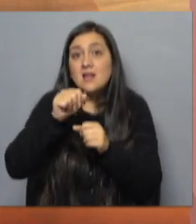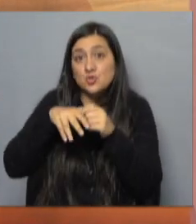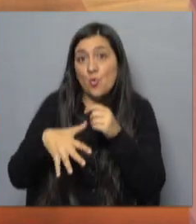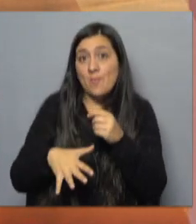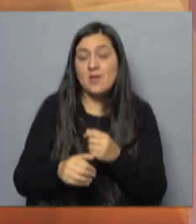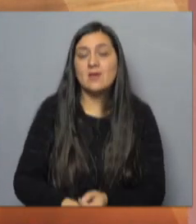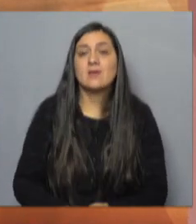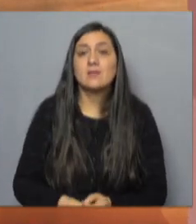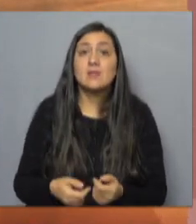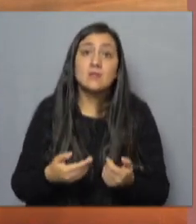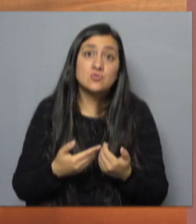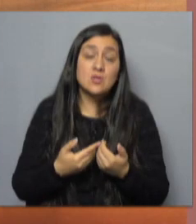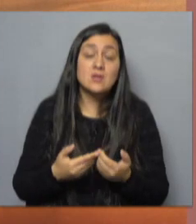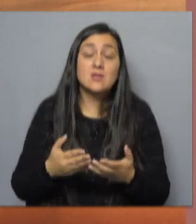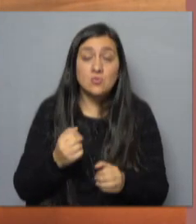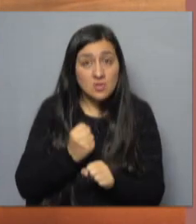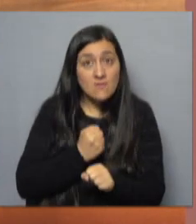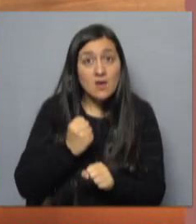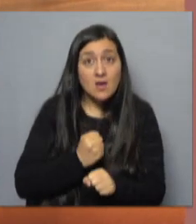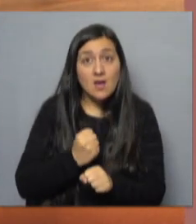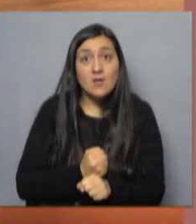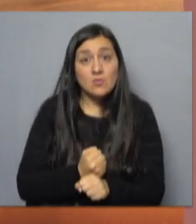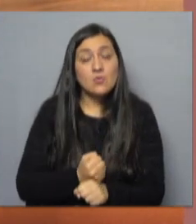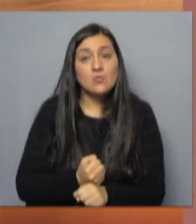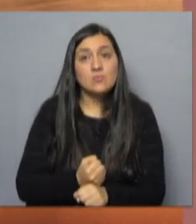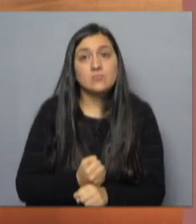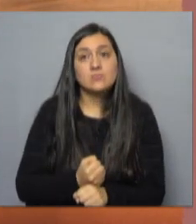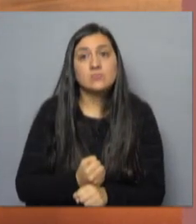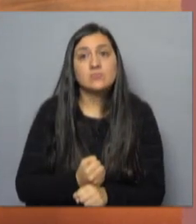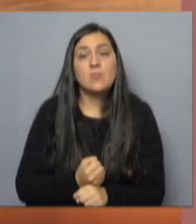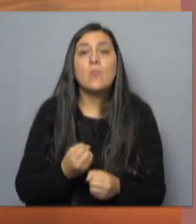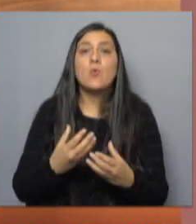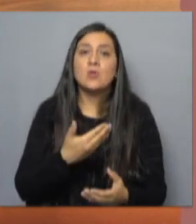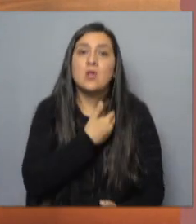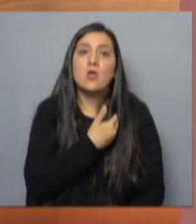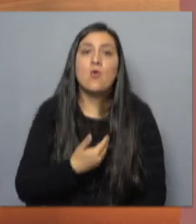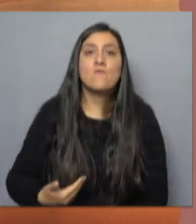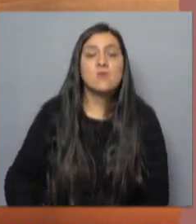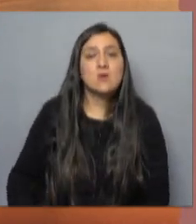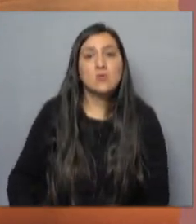estoy trabajando con ellos a los golpes y borrazos. ¿Por qué? Porque el gobierno